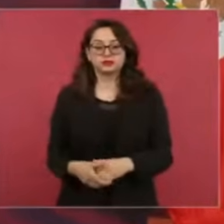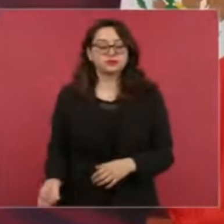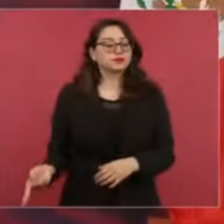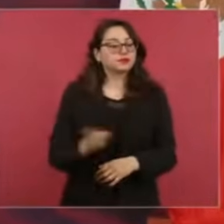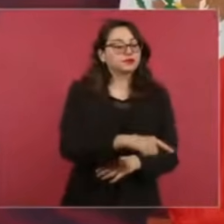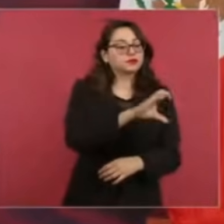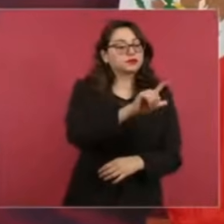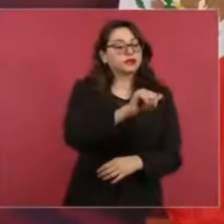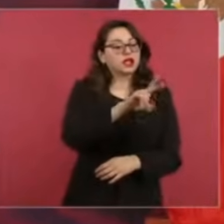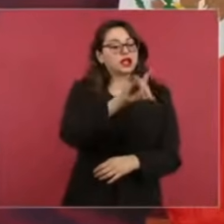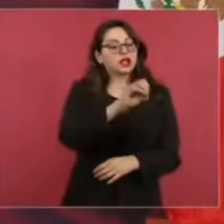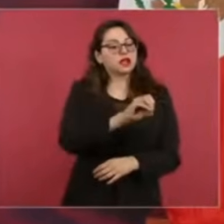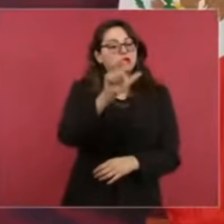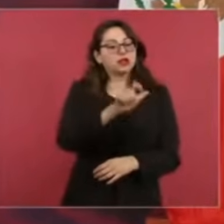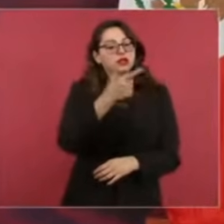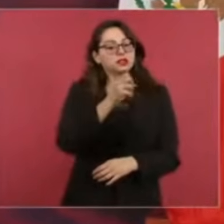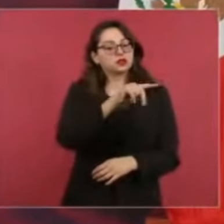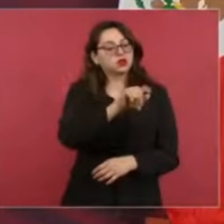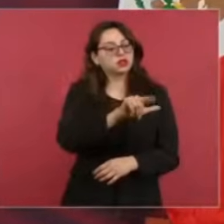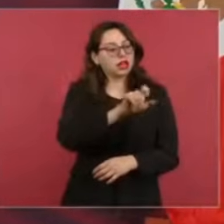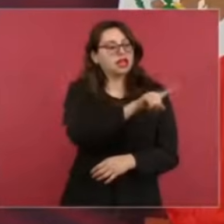trabajando para los pobres.